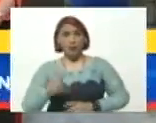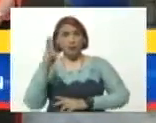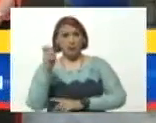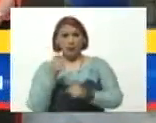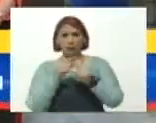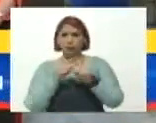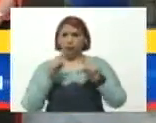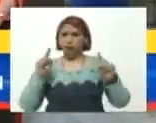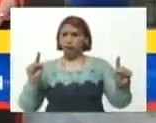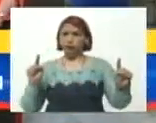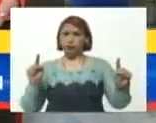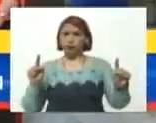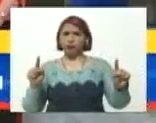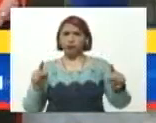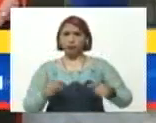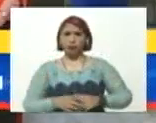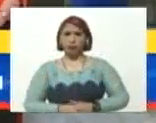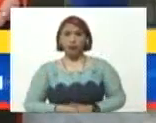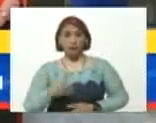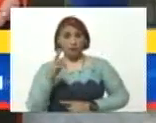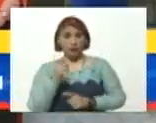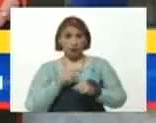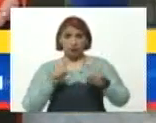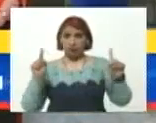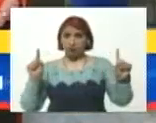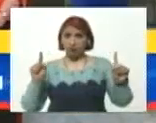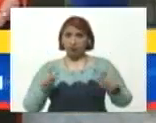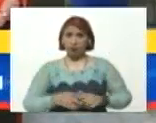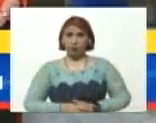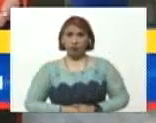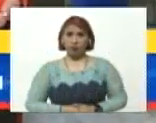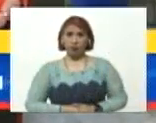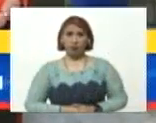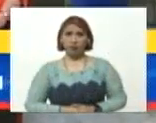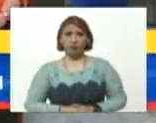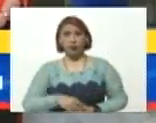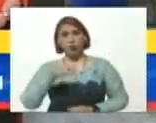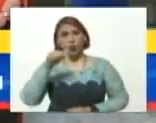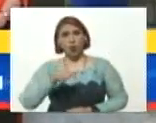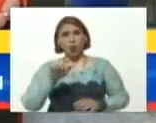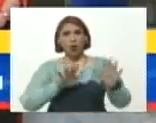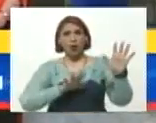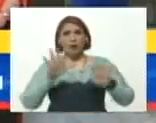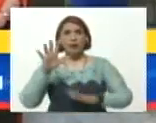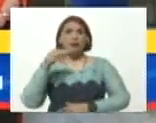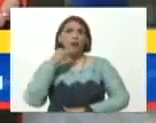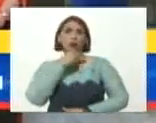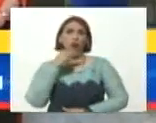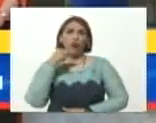diferente, viernes diferente. Hoy es 15 de octubre,